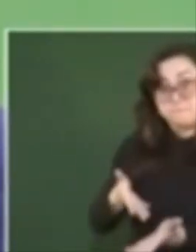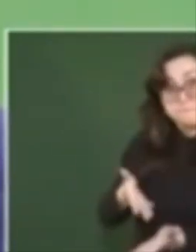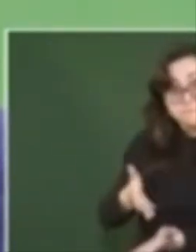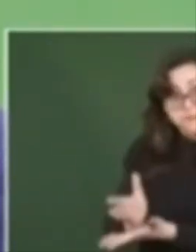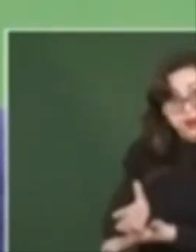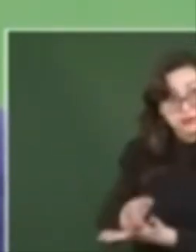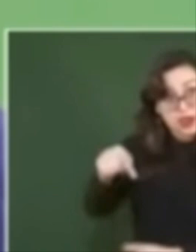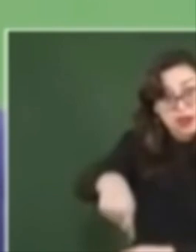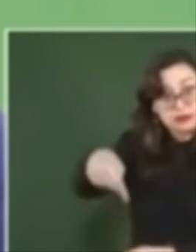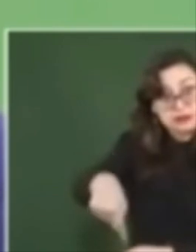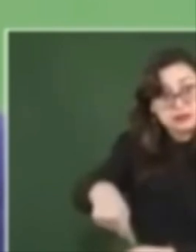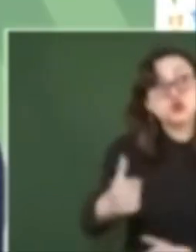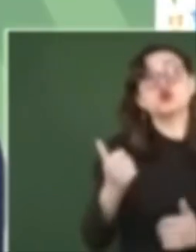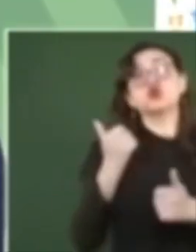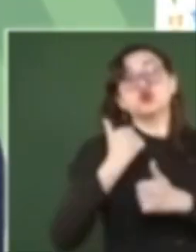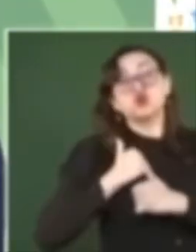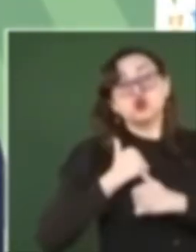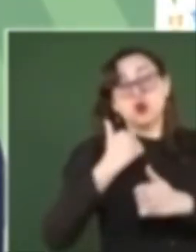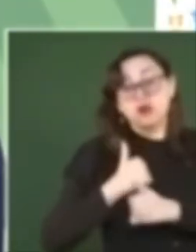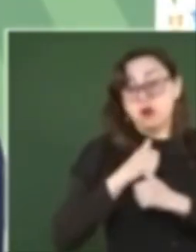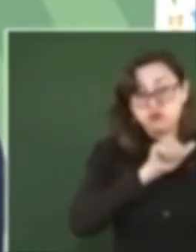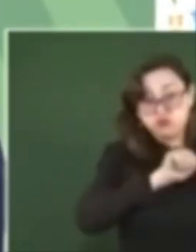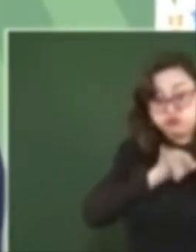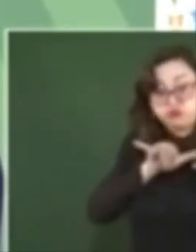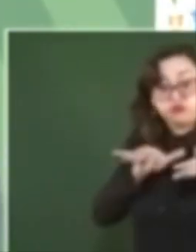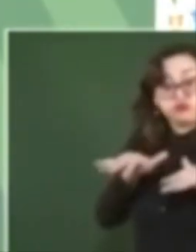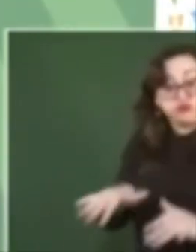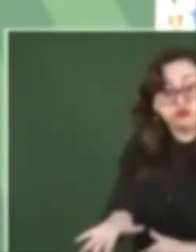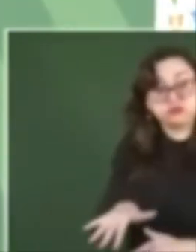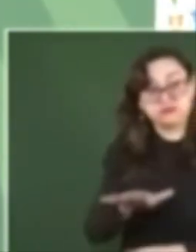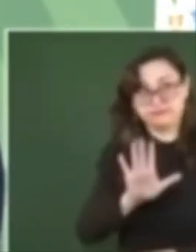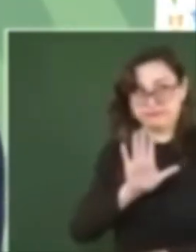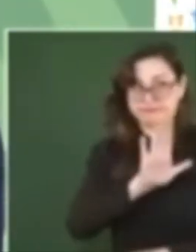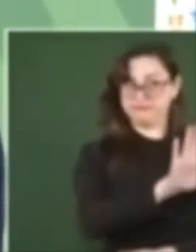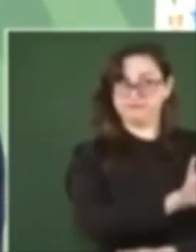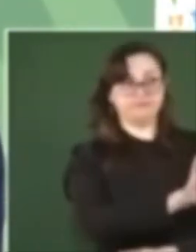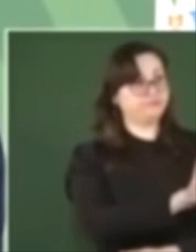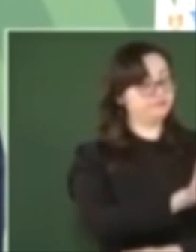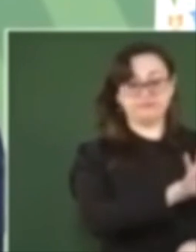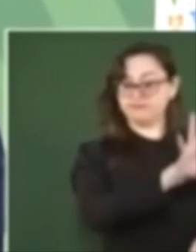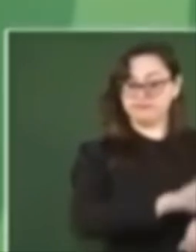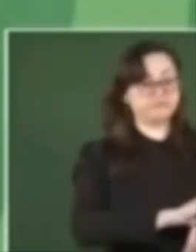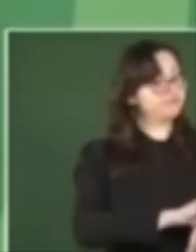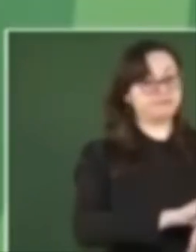que intervengan fuerzas armadas de un gobierno extranjero en nuestro territorio.